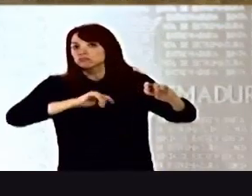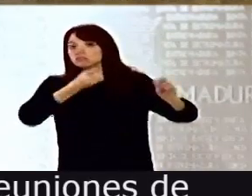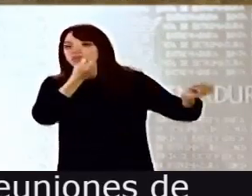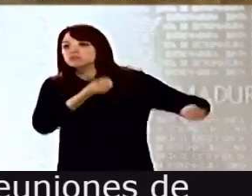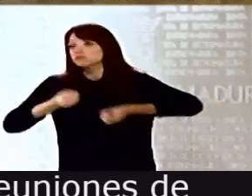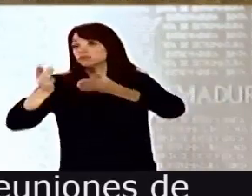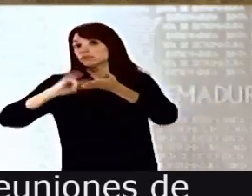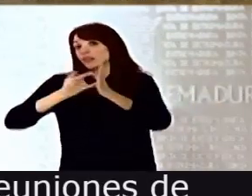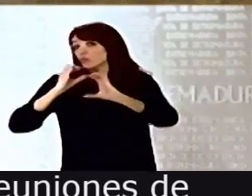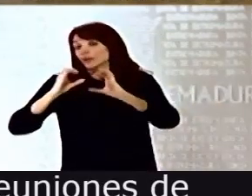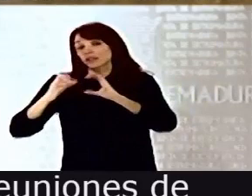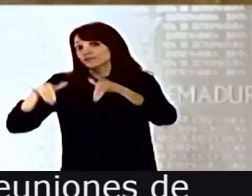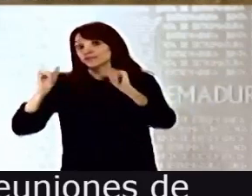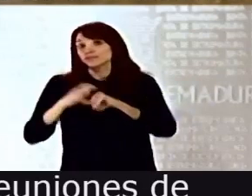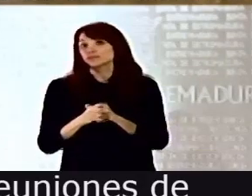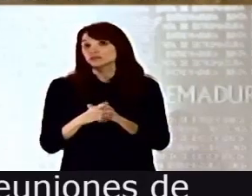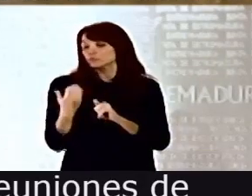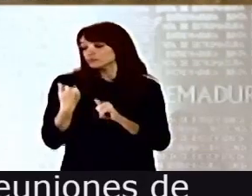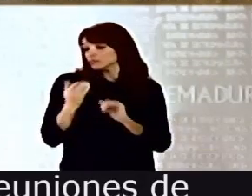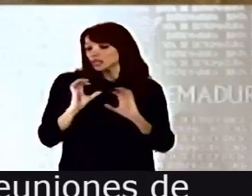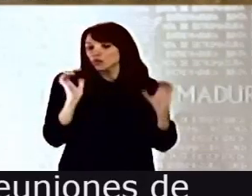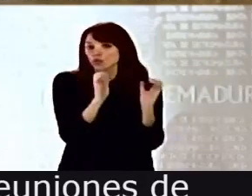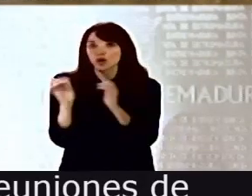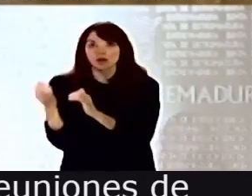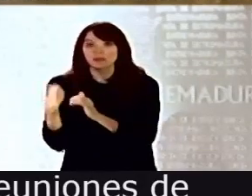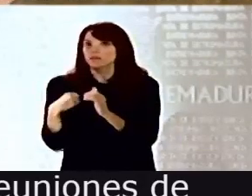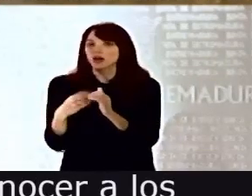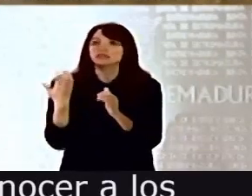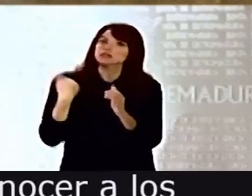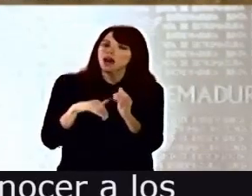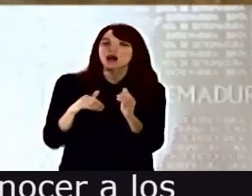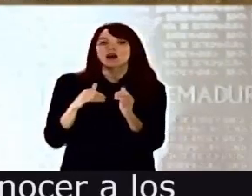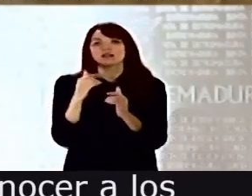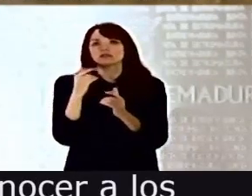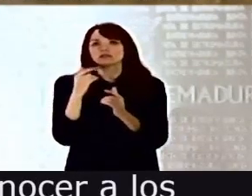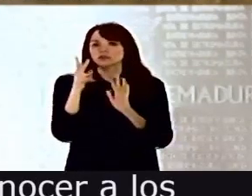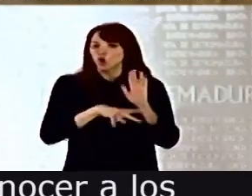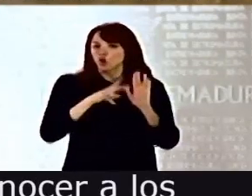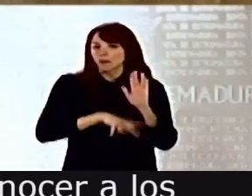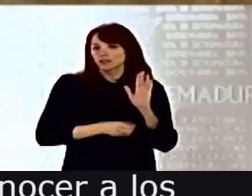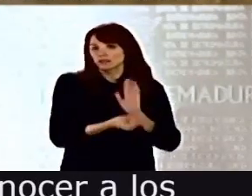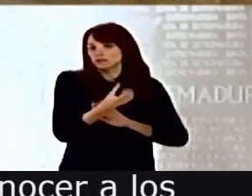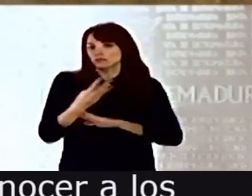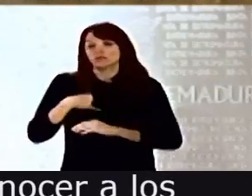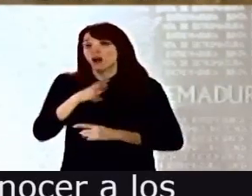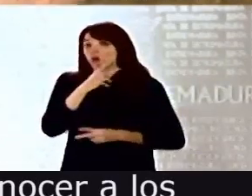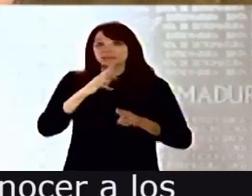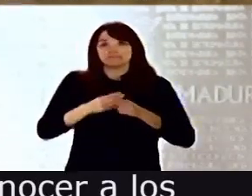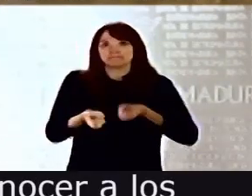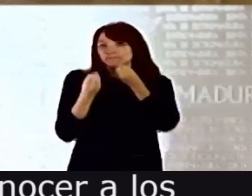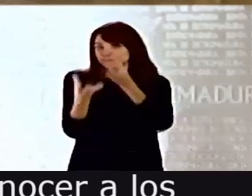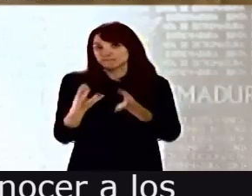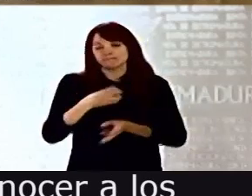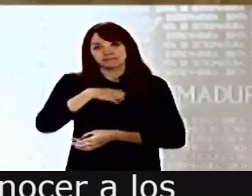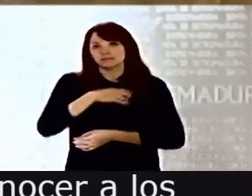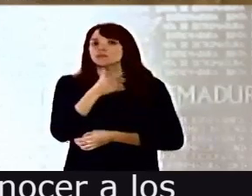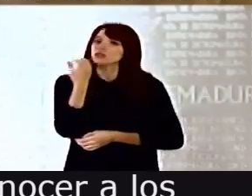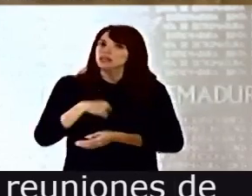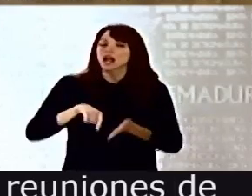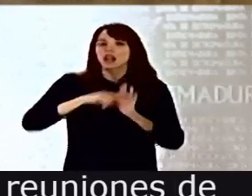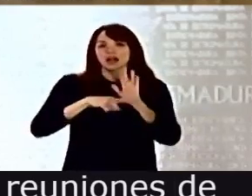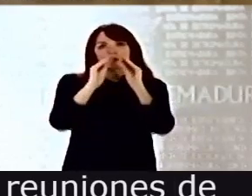a los medios de comunicación, pero se han producido reuniones de ese tipo para unas cuantas normas que no puedo ponérselas en este momento en pie, pero hemos